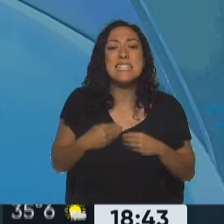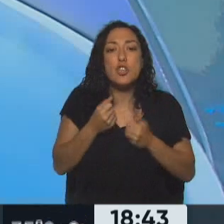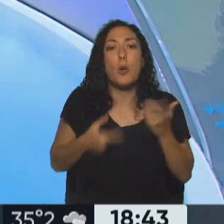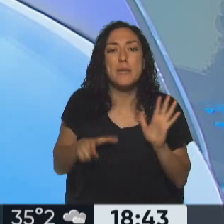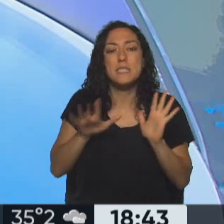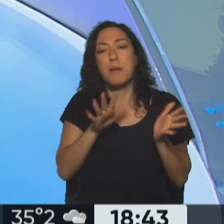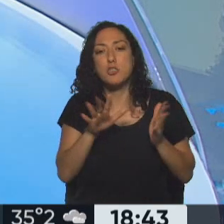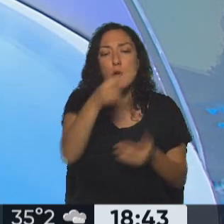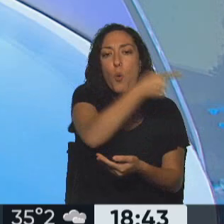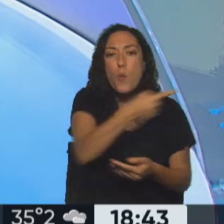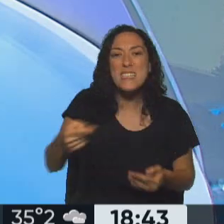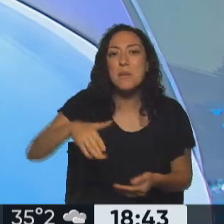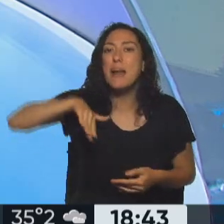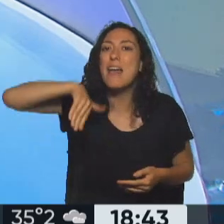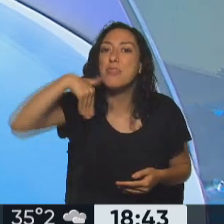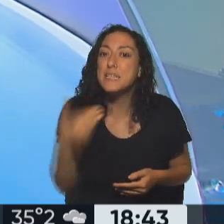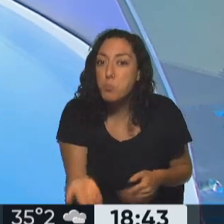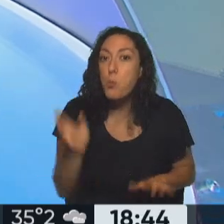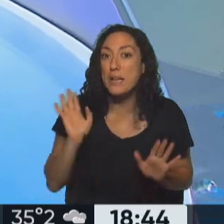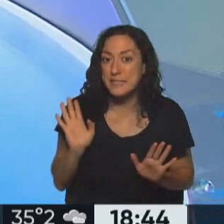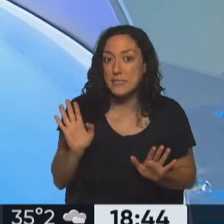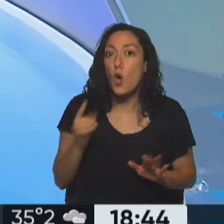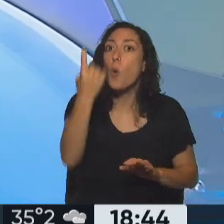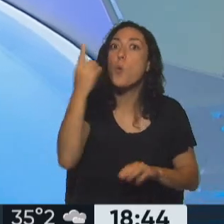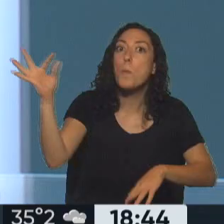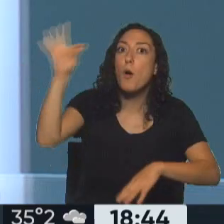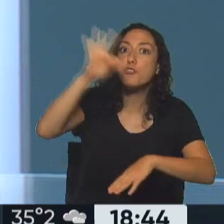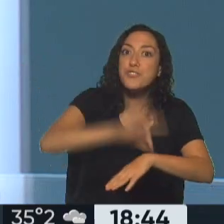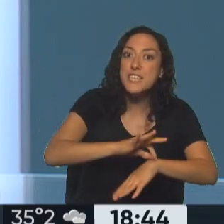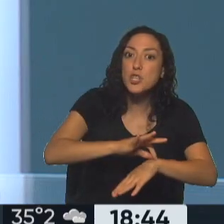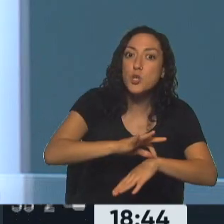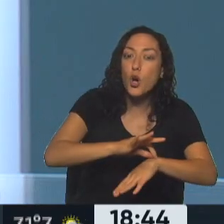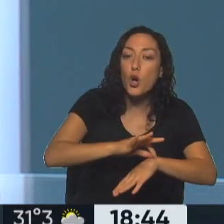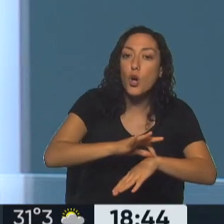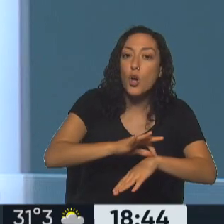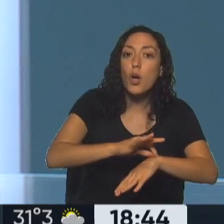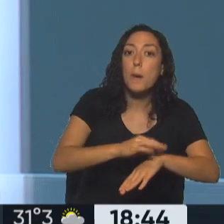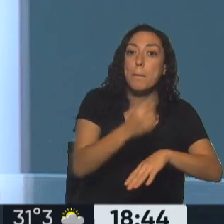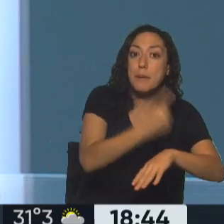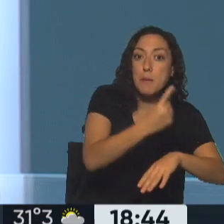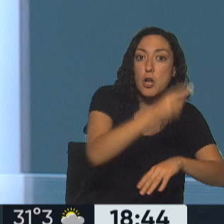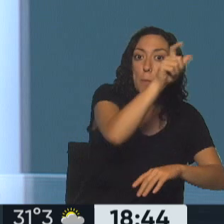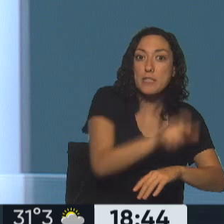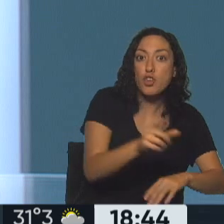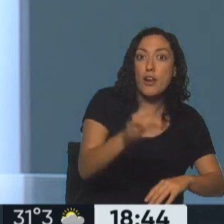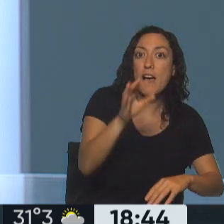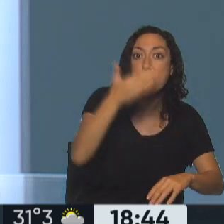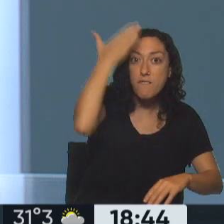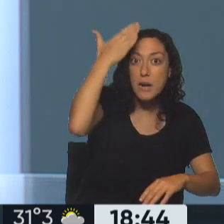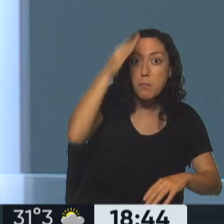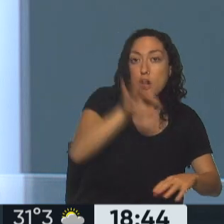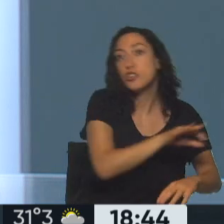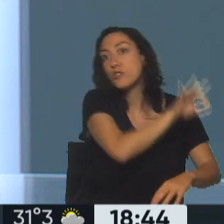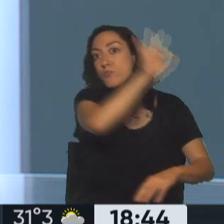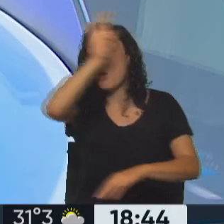alrededor de una semana después de la picadura de un mosquito que haya picado a una persona que tiene